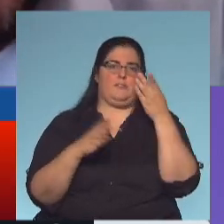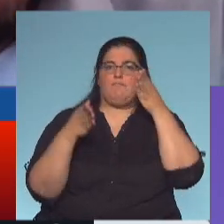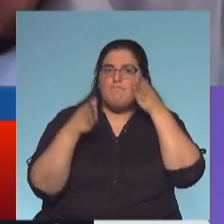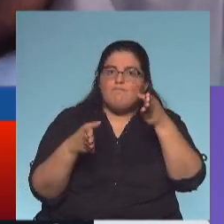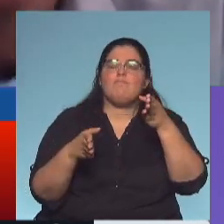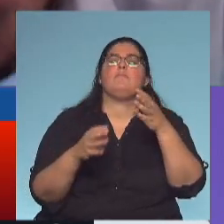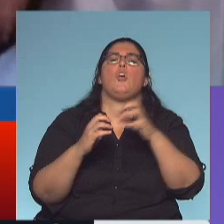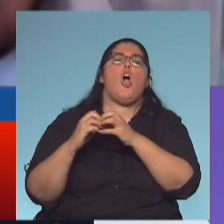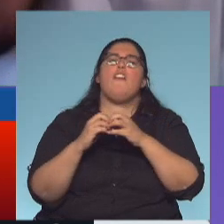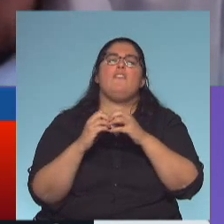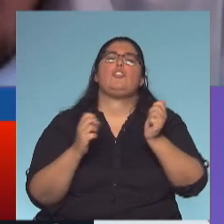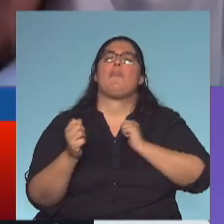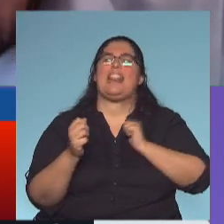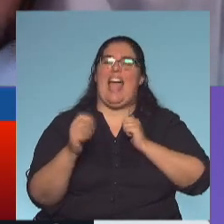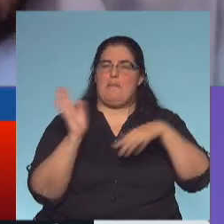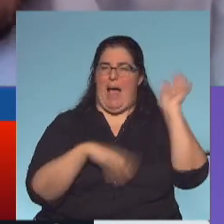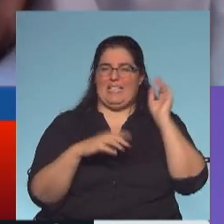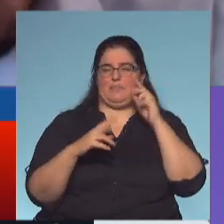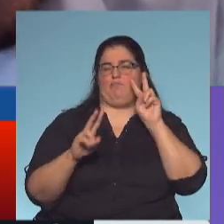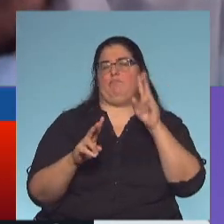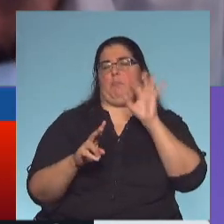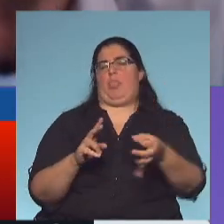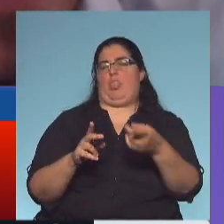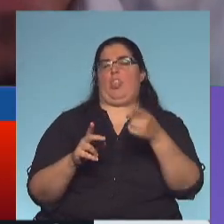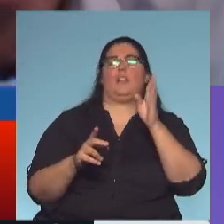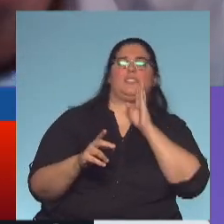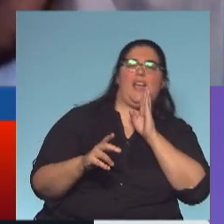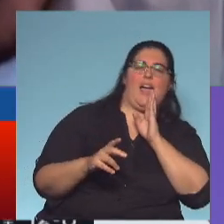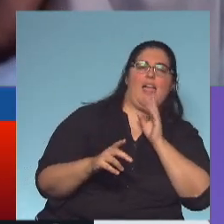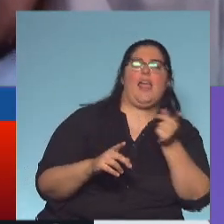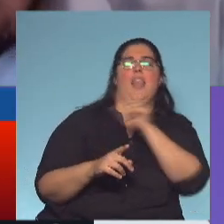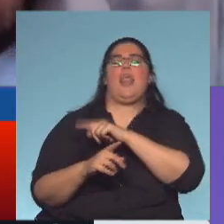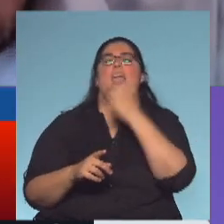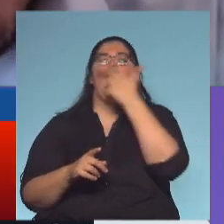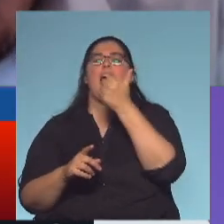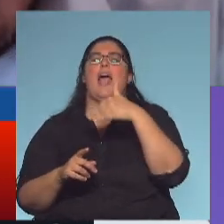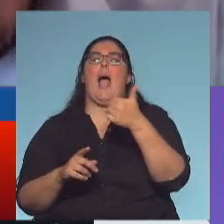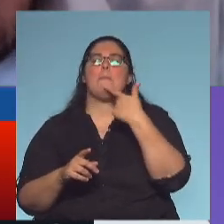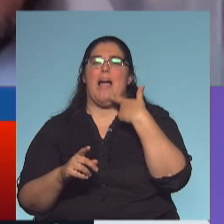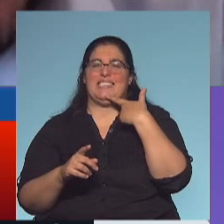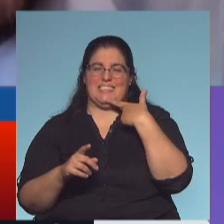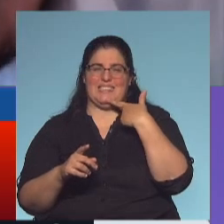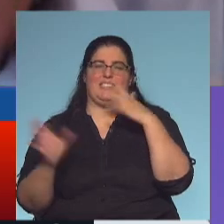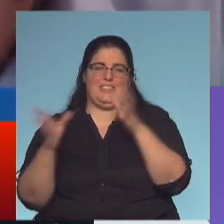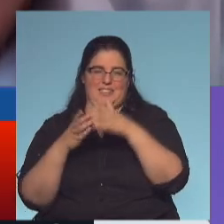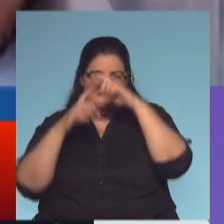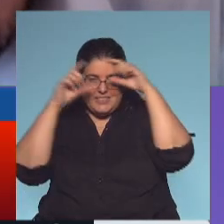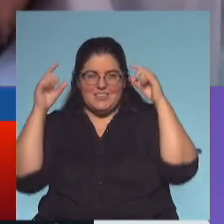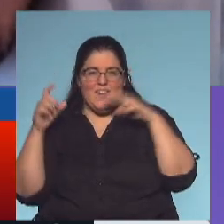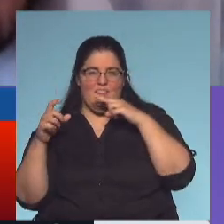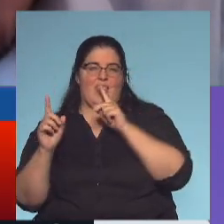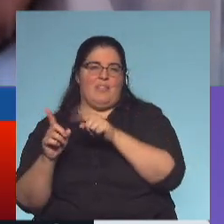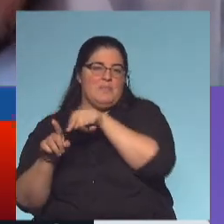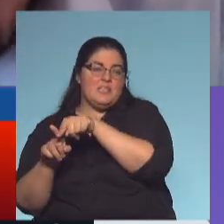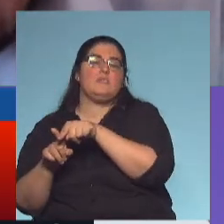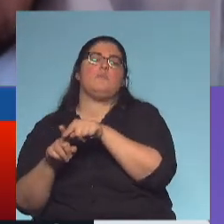que es el conflicto militar, que es muy visible entre el Estado de Israel y Hamas en la Franja de Gaza. Pero también hay que entender